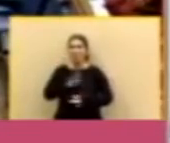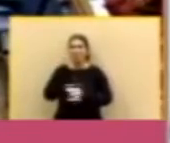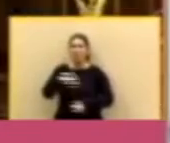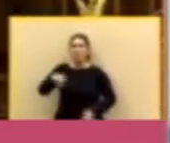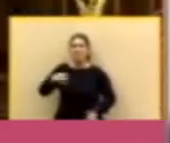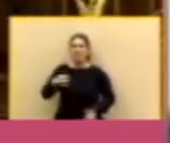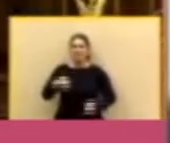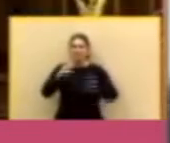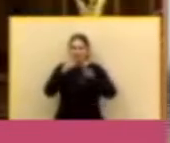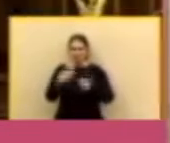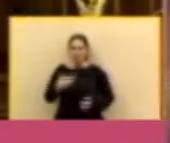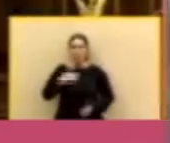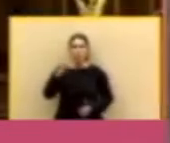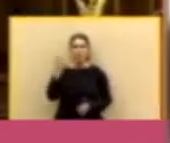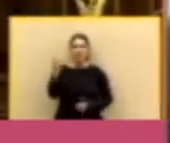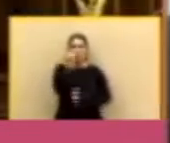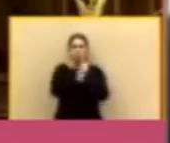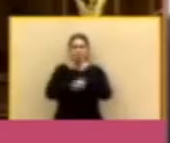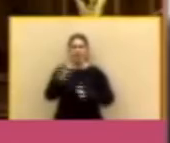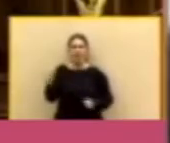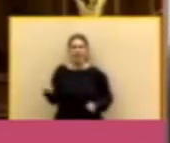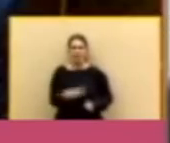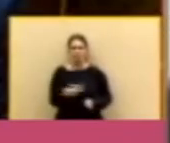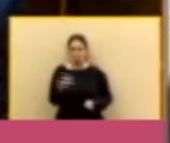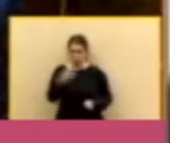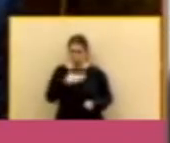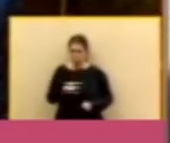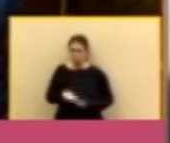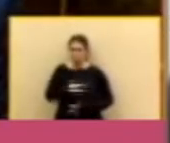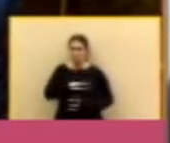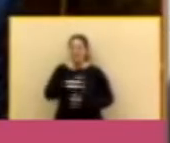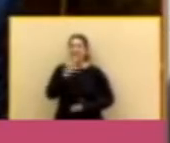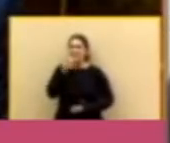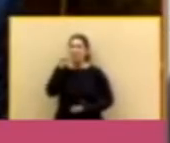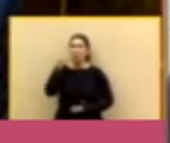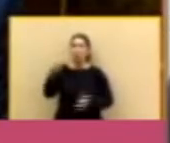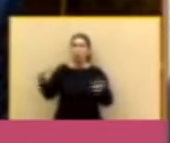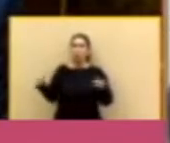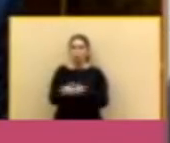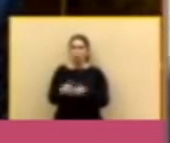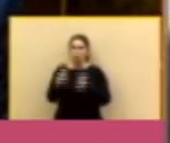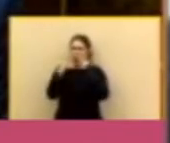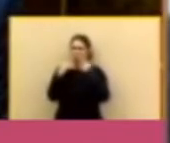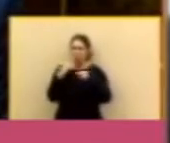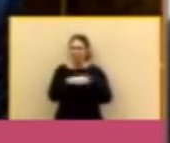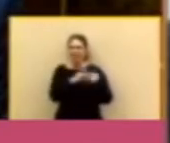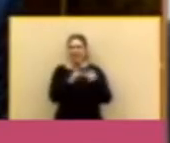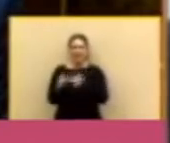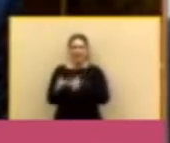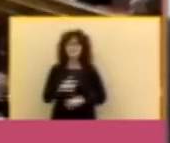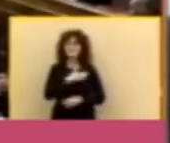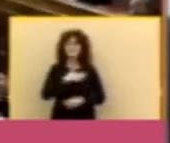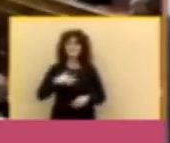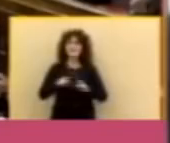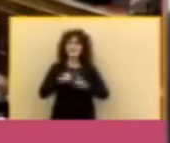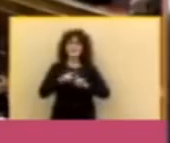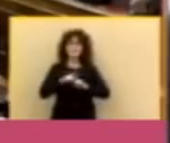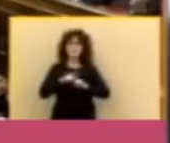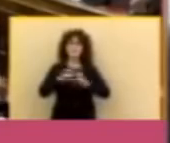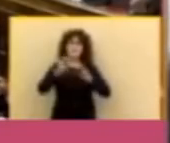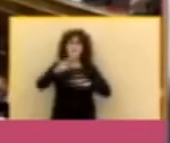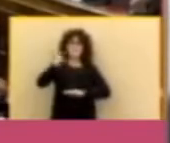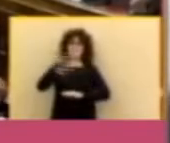de la justicia o quizás los presupuestos, y están utilizando a Ciudadanos, o mejor dicho, utilizarán a Ciudadanos